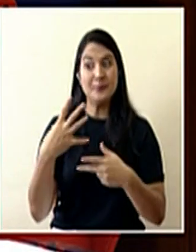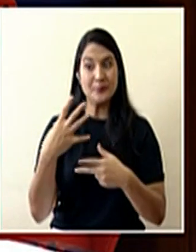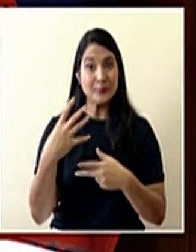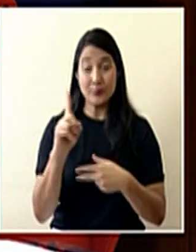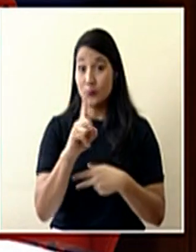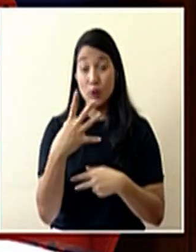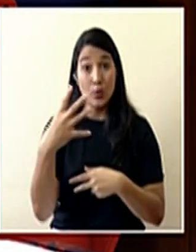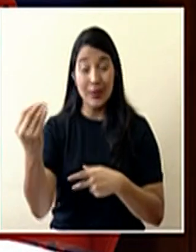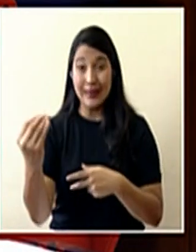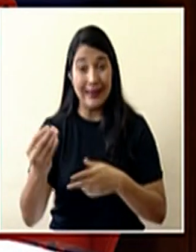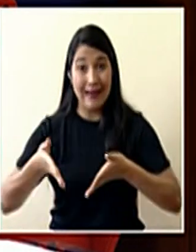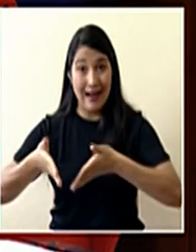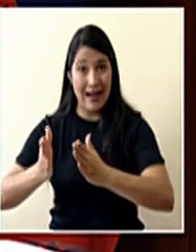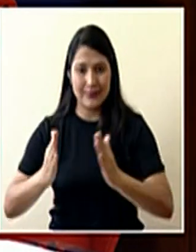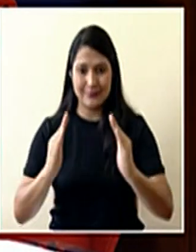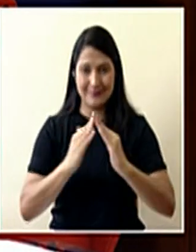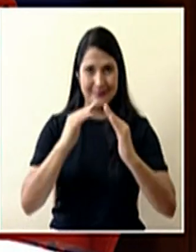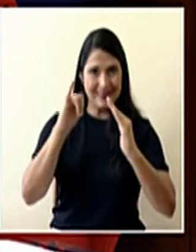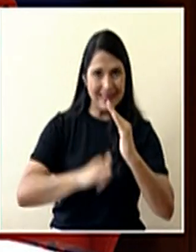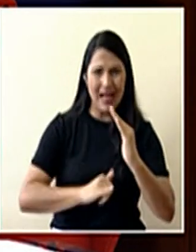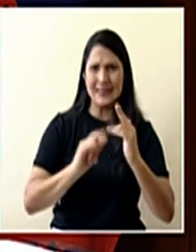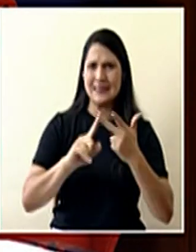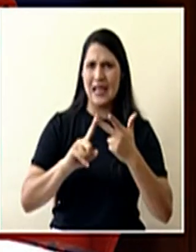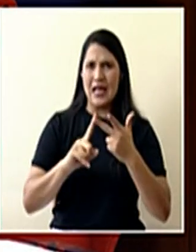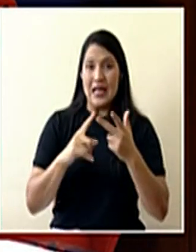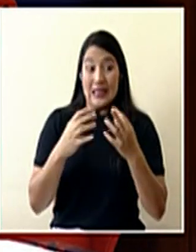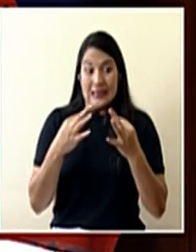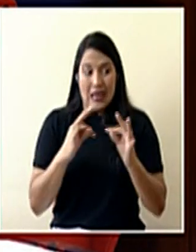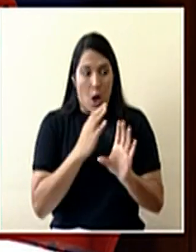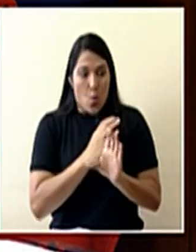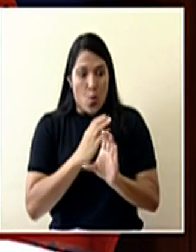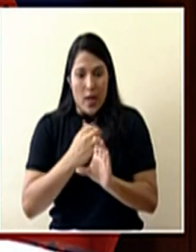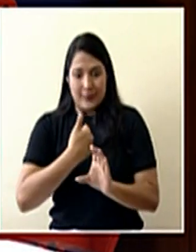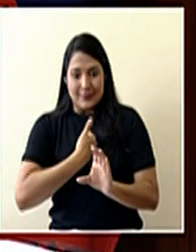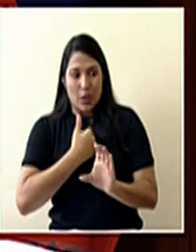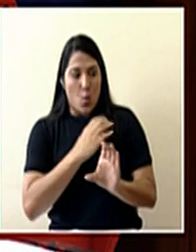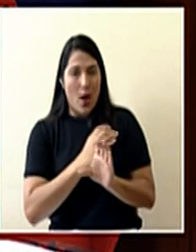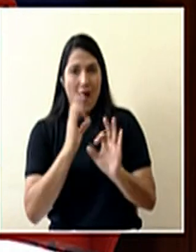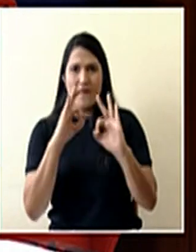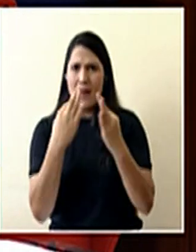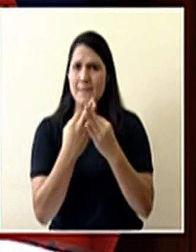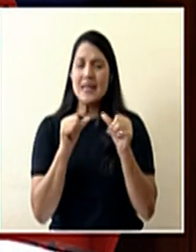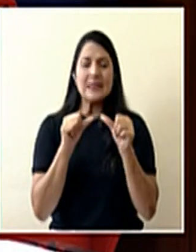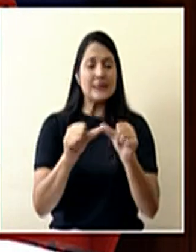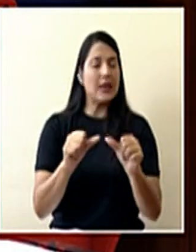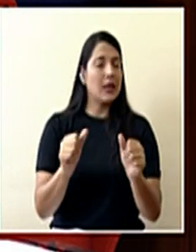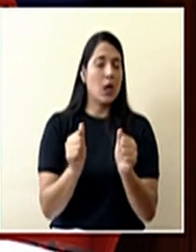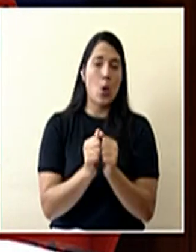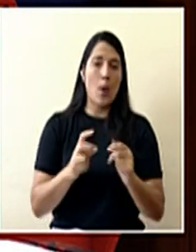no exponer a nuestras familias, y continuar con la vida diaria.